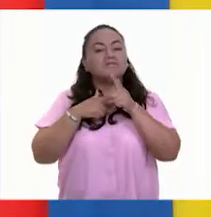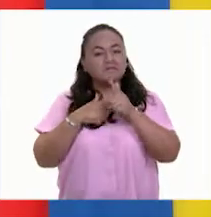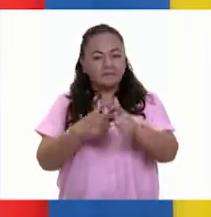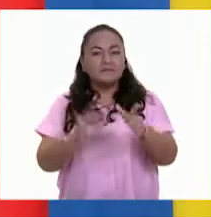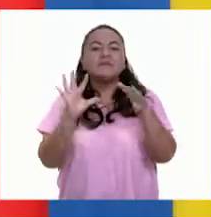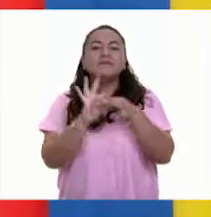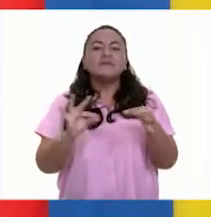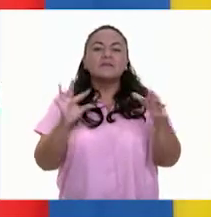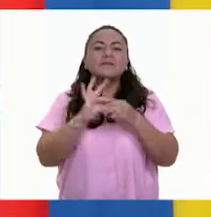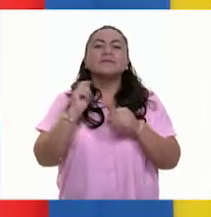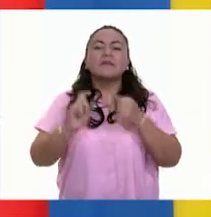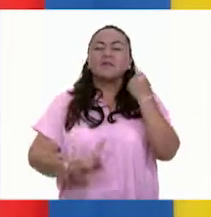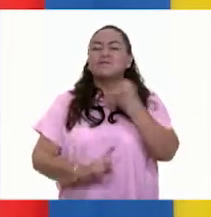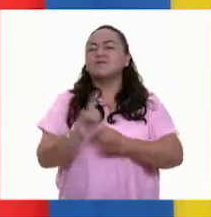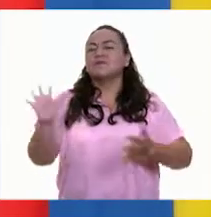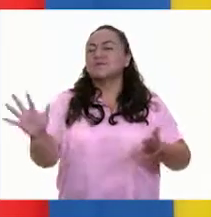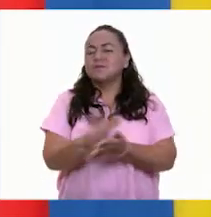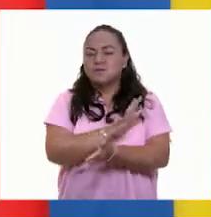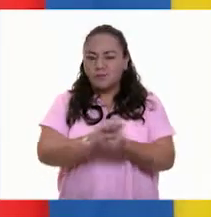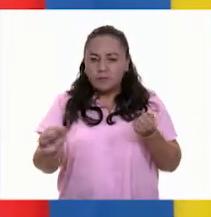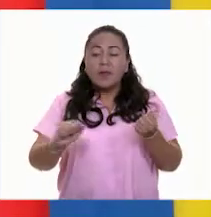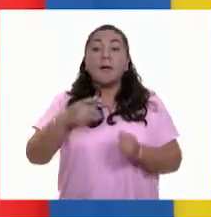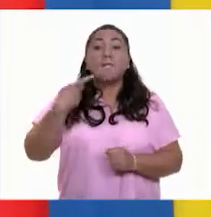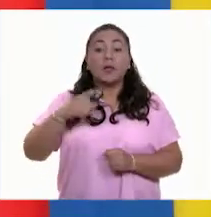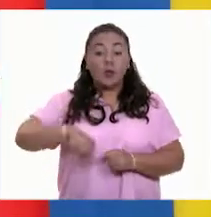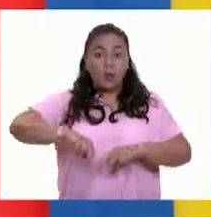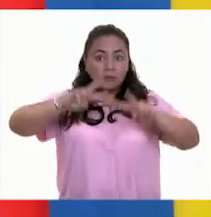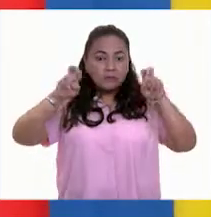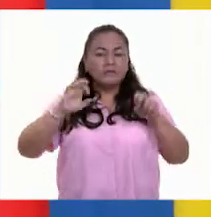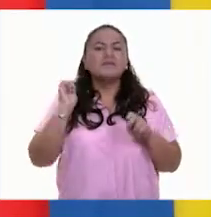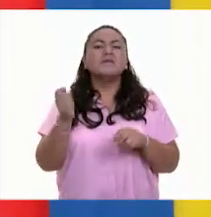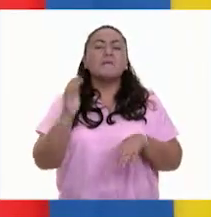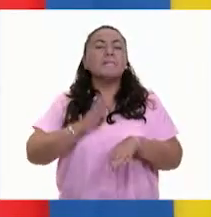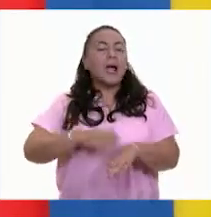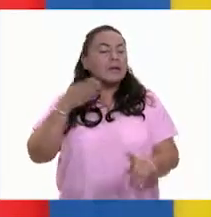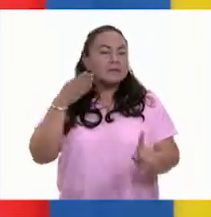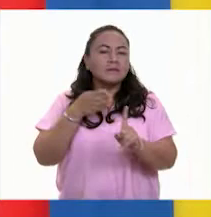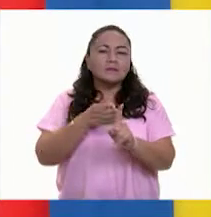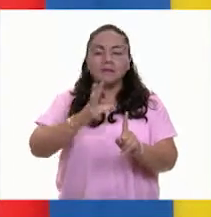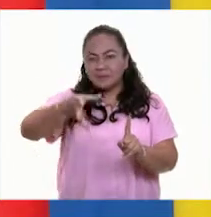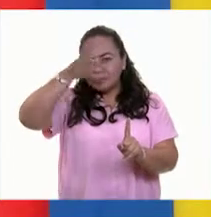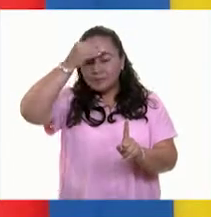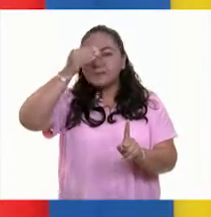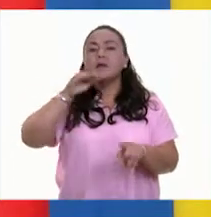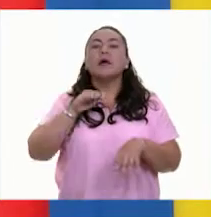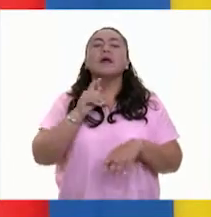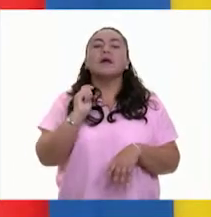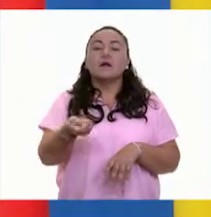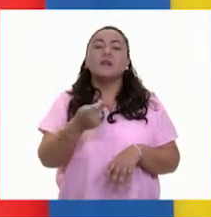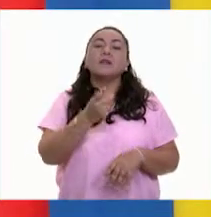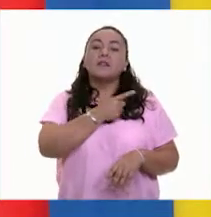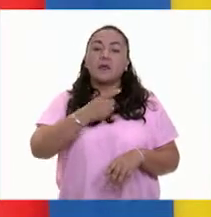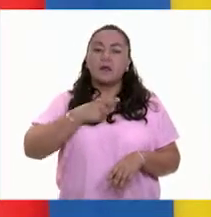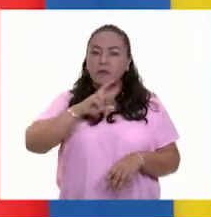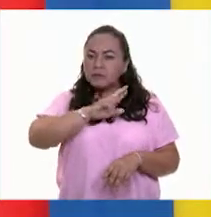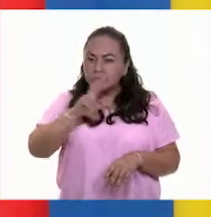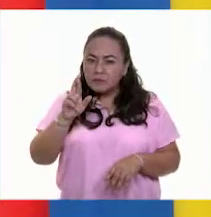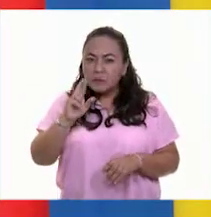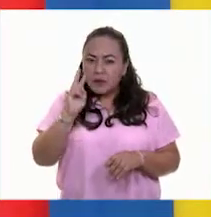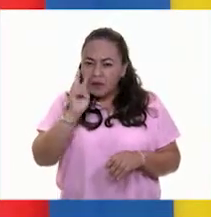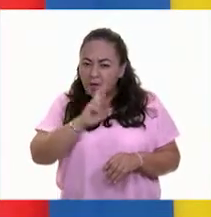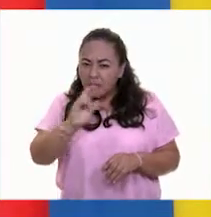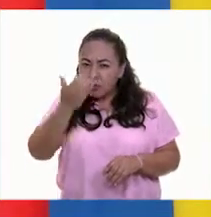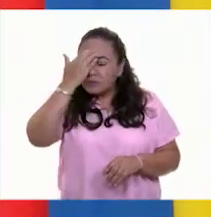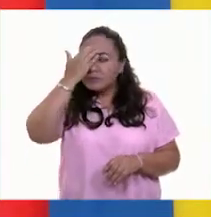sobre los desastres, pero en este caso aprenderemos más en específico sobre la importancia de reconocer acciones para